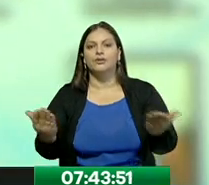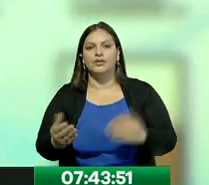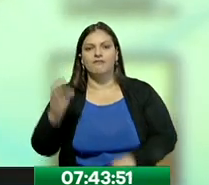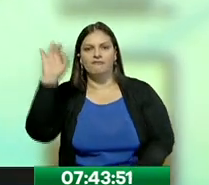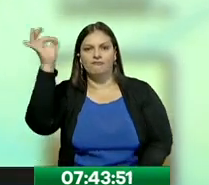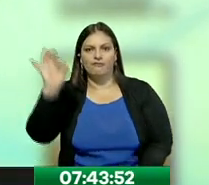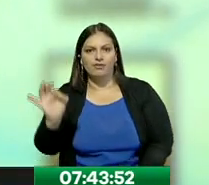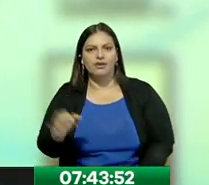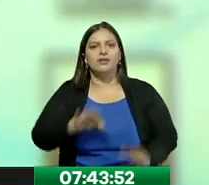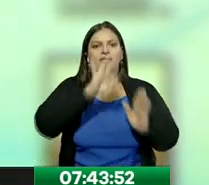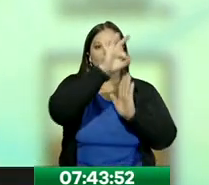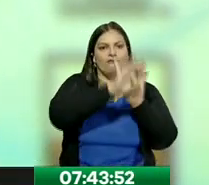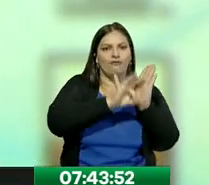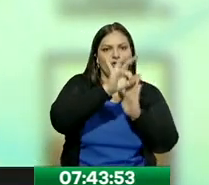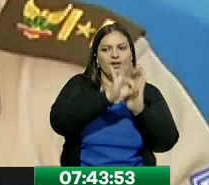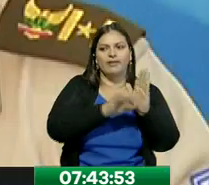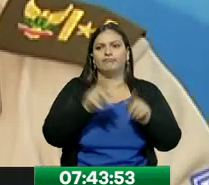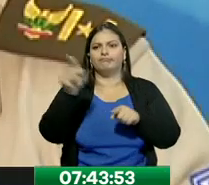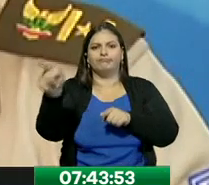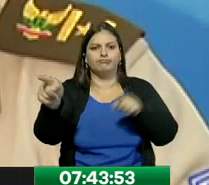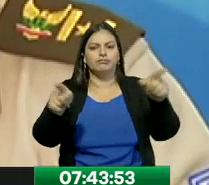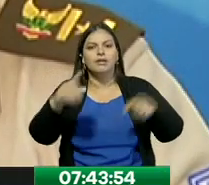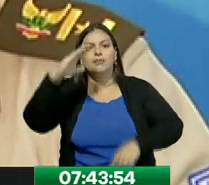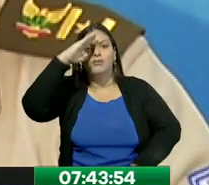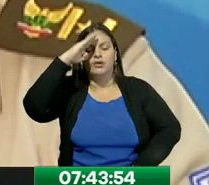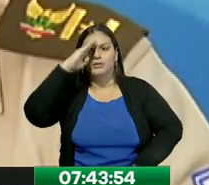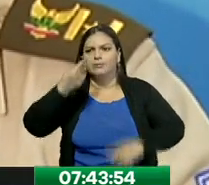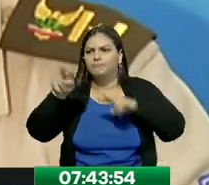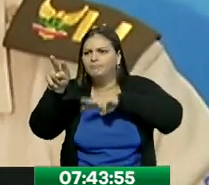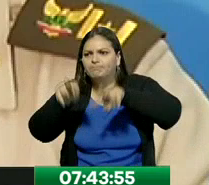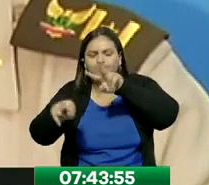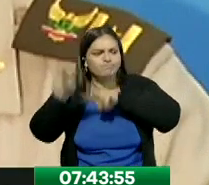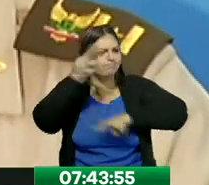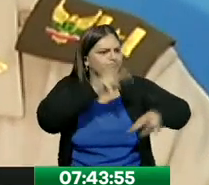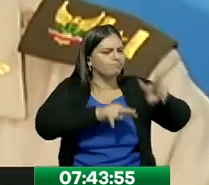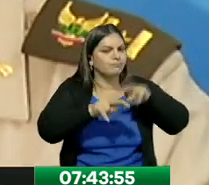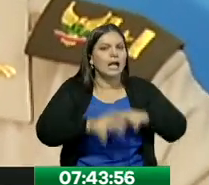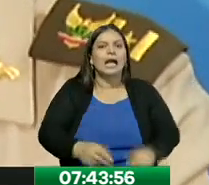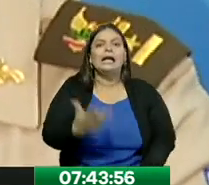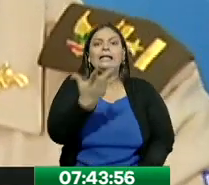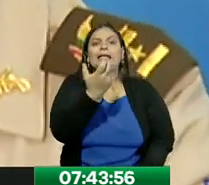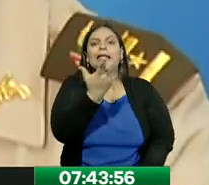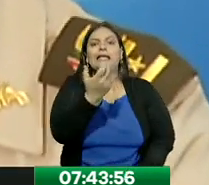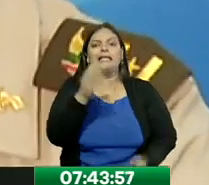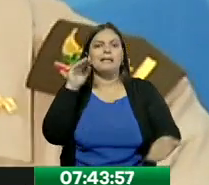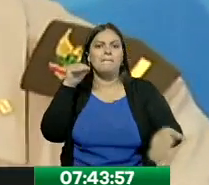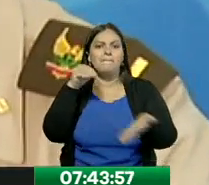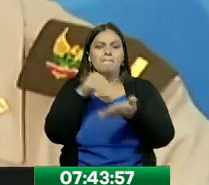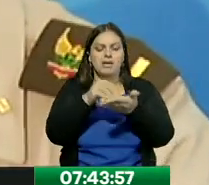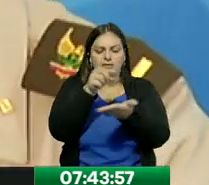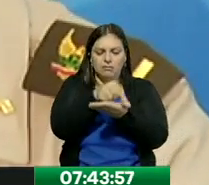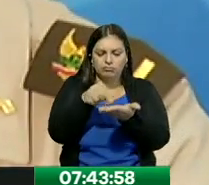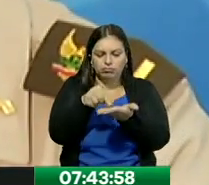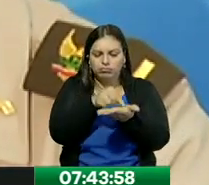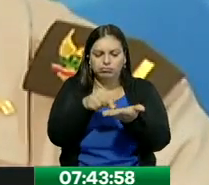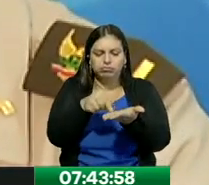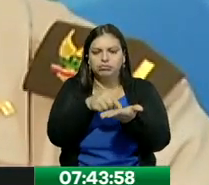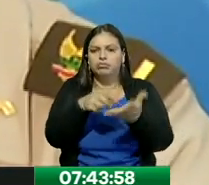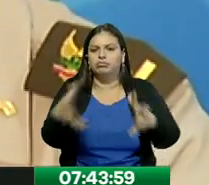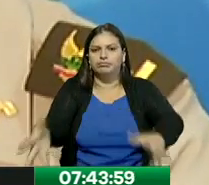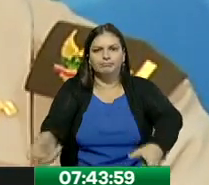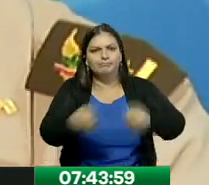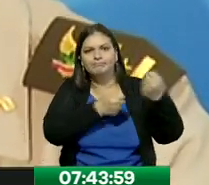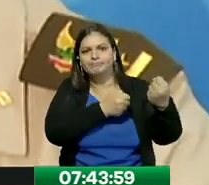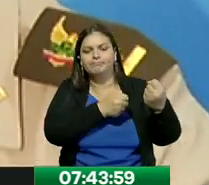evitó que 13.000 dosis de sustancias sujetas a fiscalización sean distribuidas en forma ilegal y comercializadas en los grupos